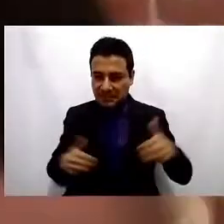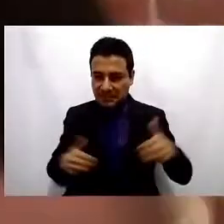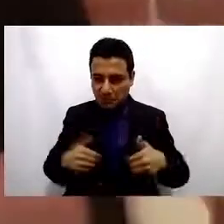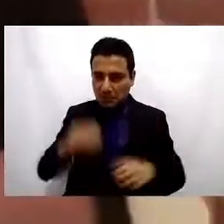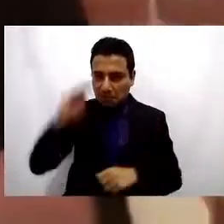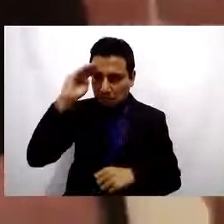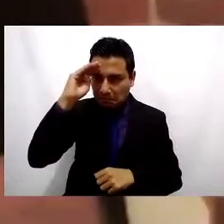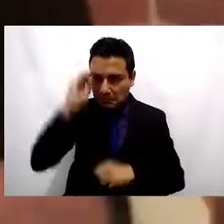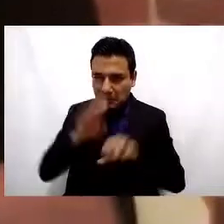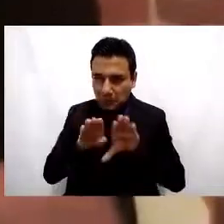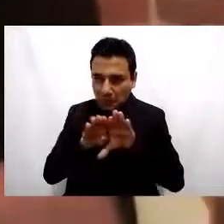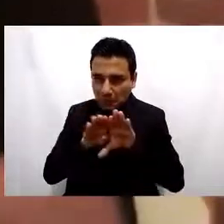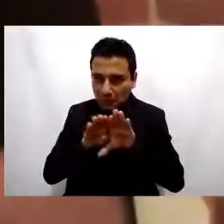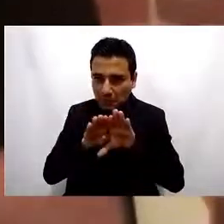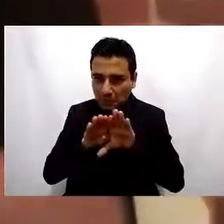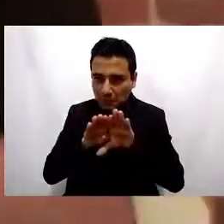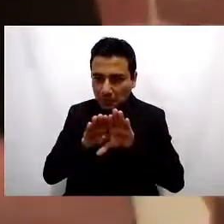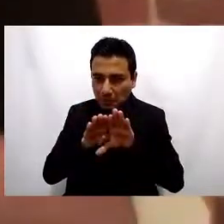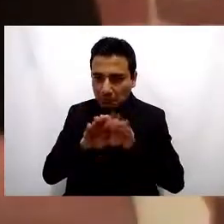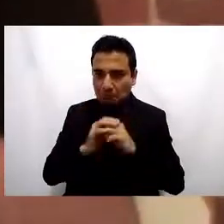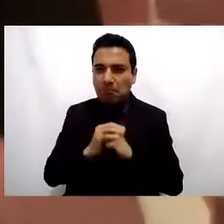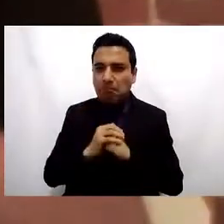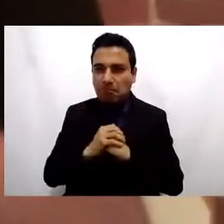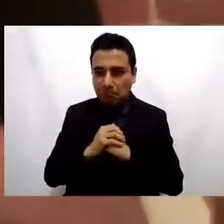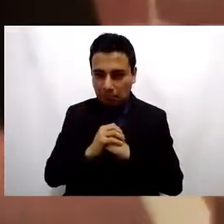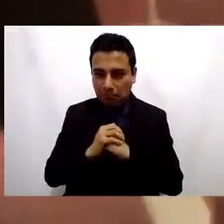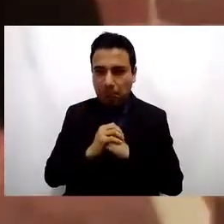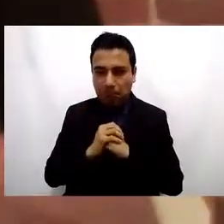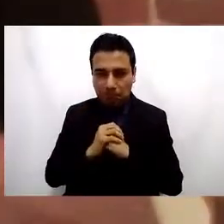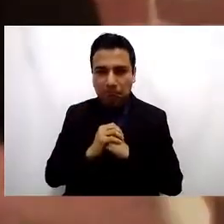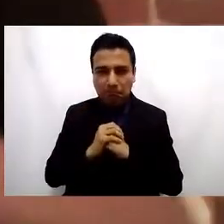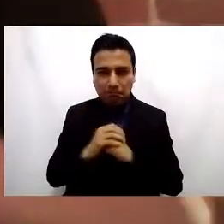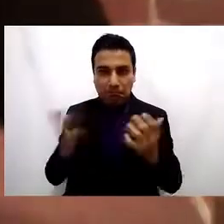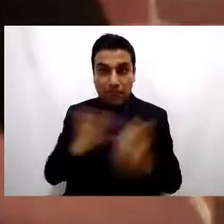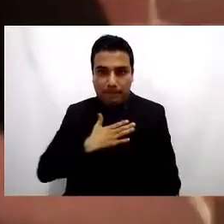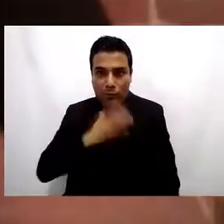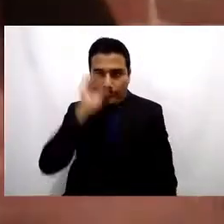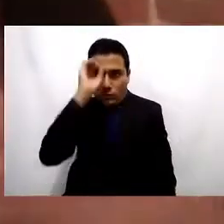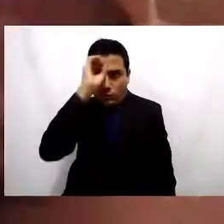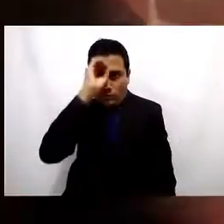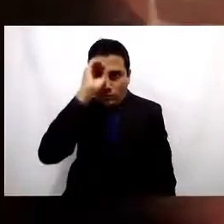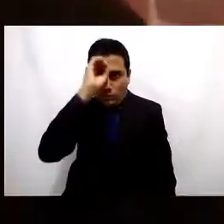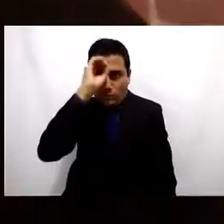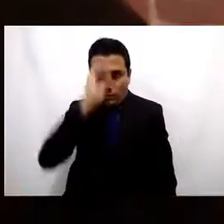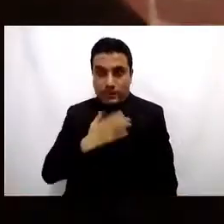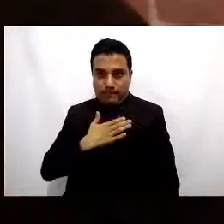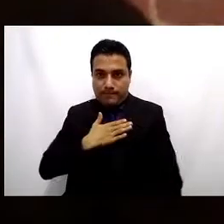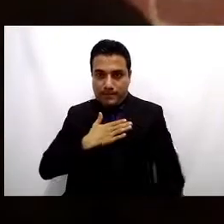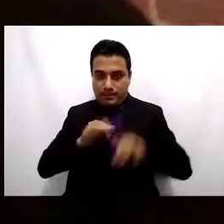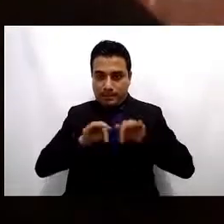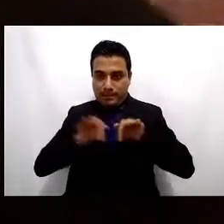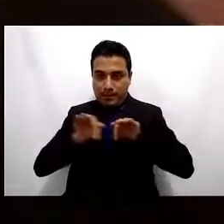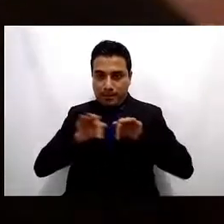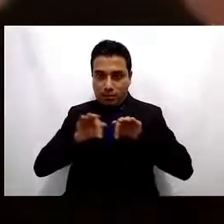como decía, en la mirada subjetiva sobre mi propia creación.